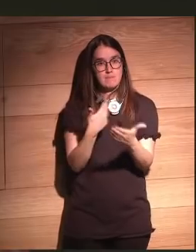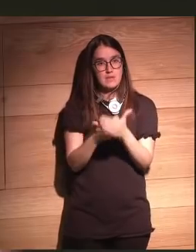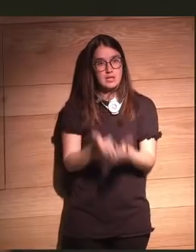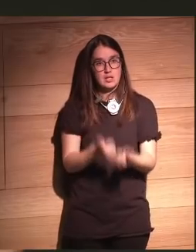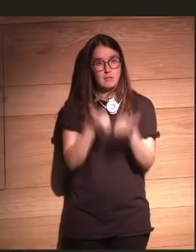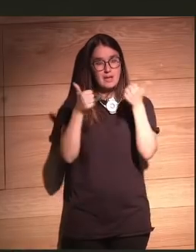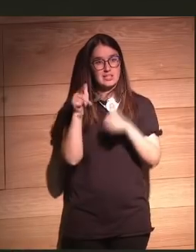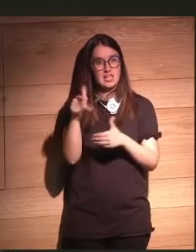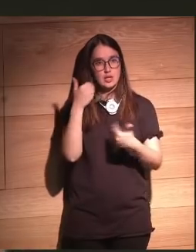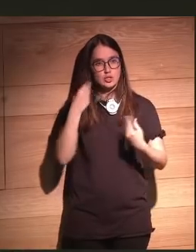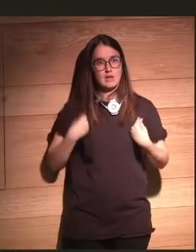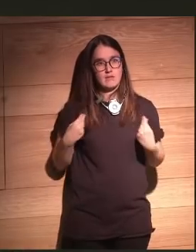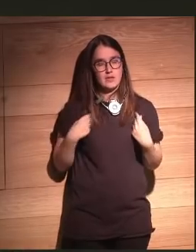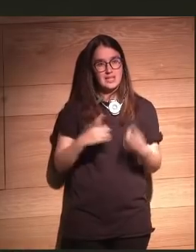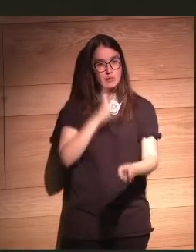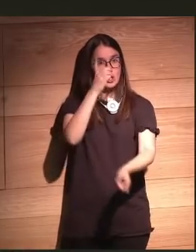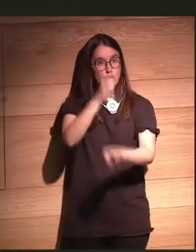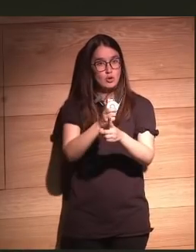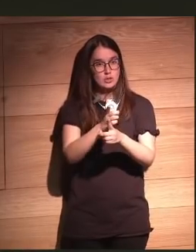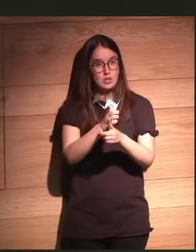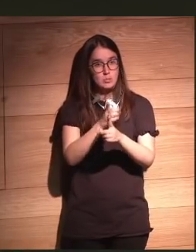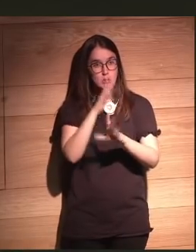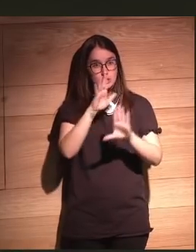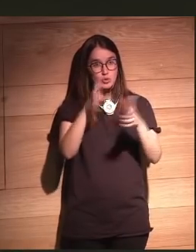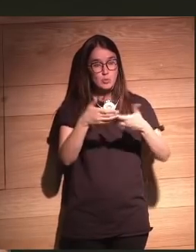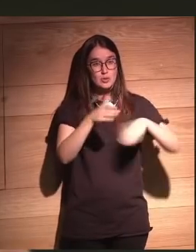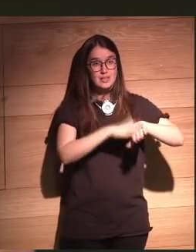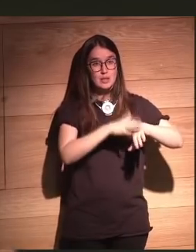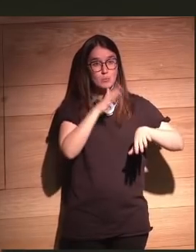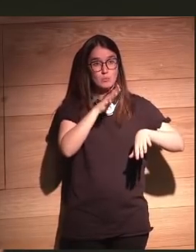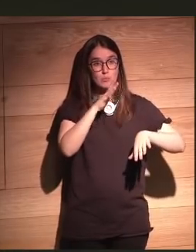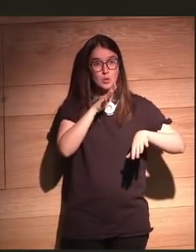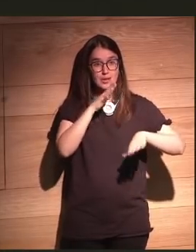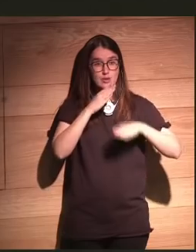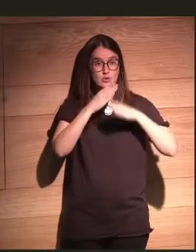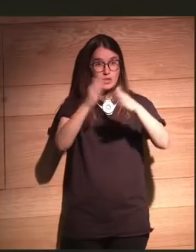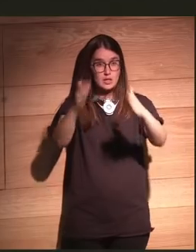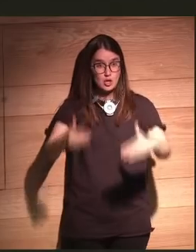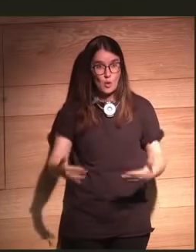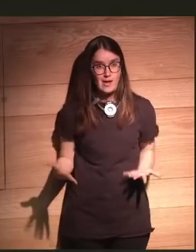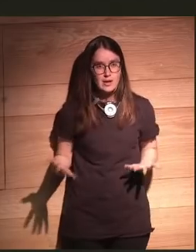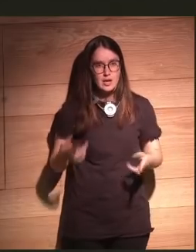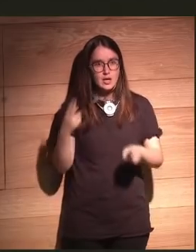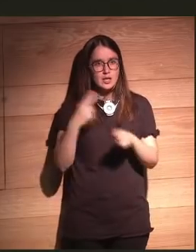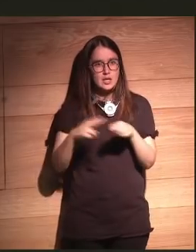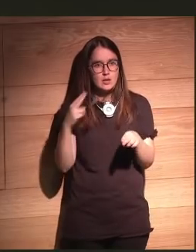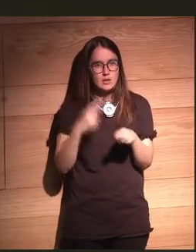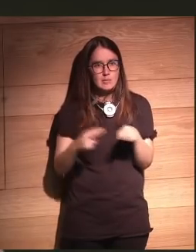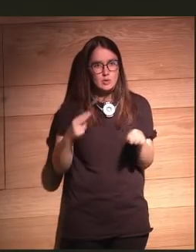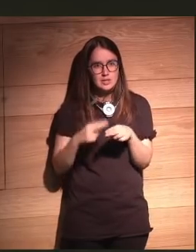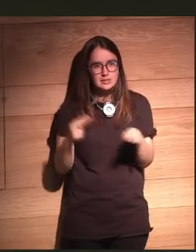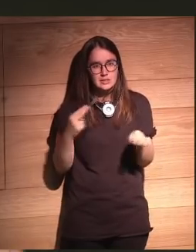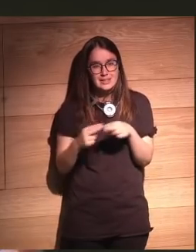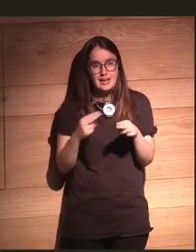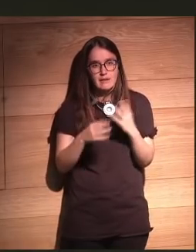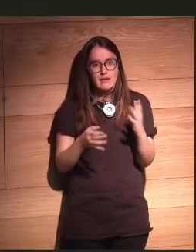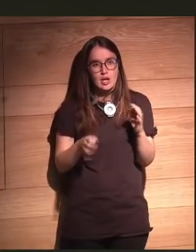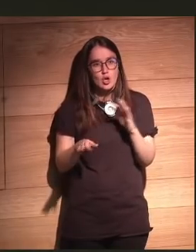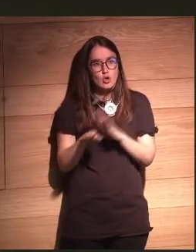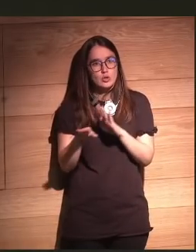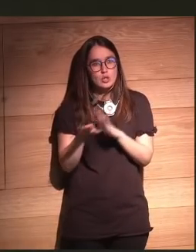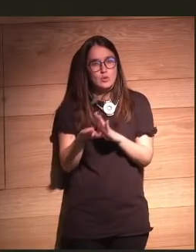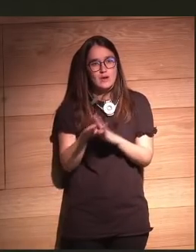garantías del derecho a la vivienda. Se ha votado en contra por parte de estos grupos de izquierdas porque era completamente insuficiente y era una política que de alguna manera sí que daba continuidad a